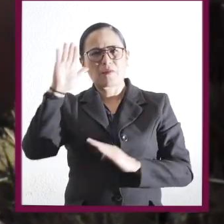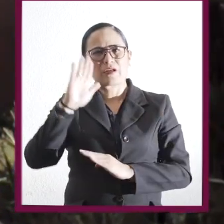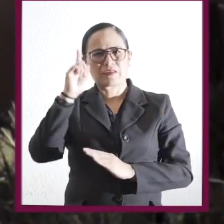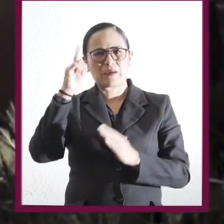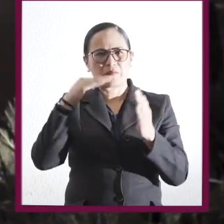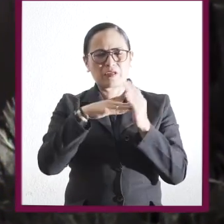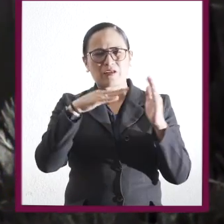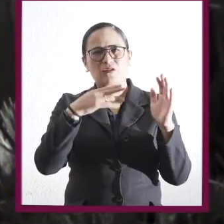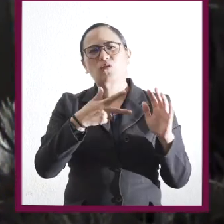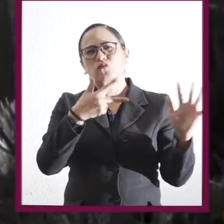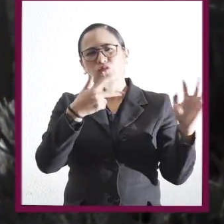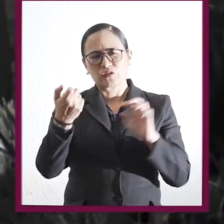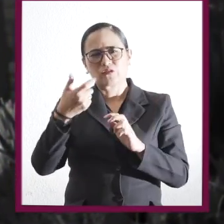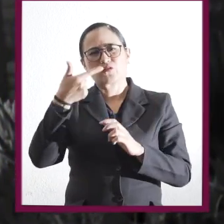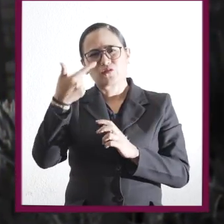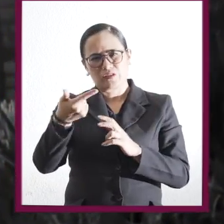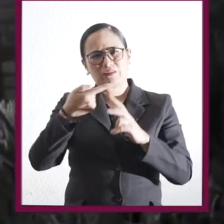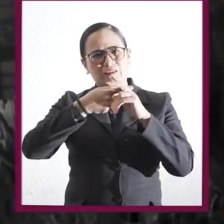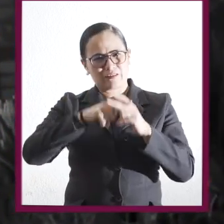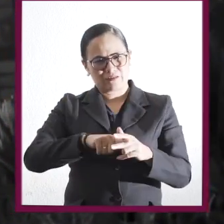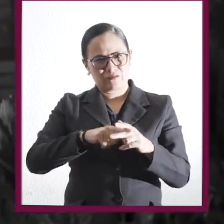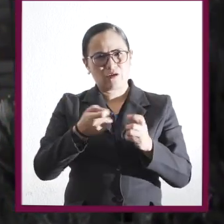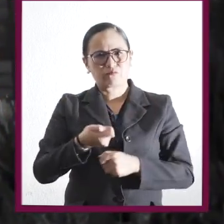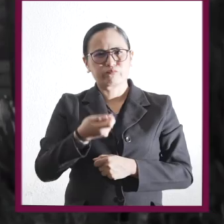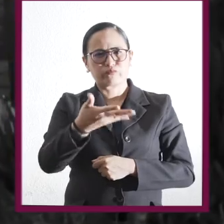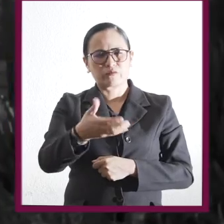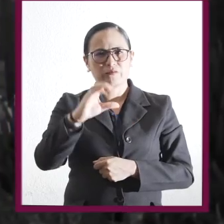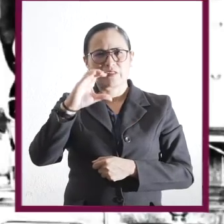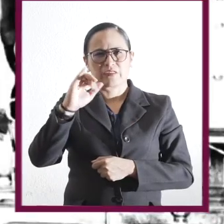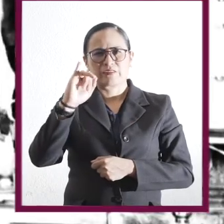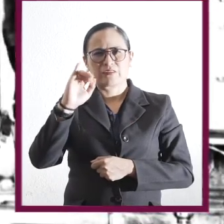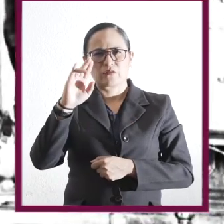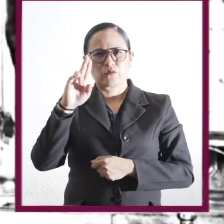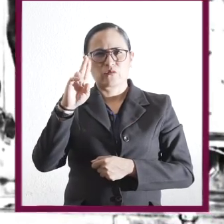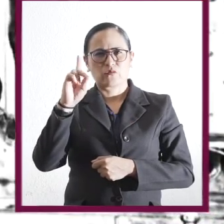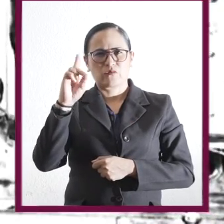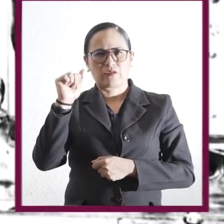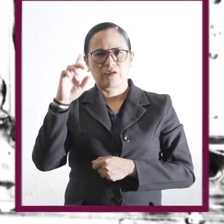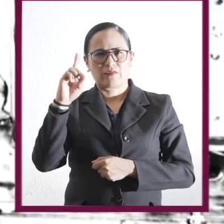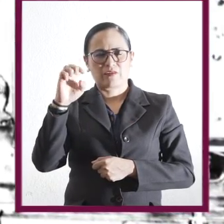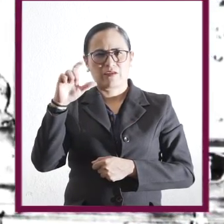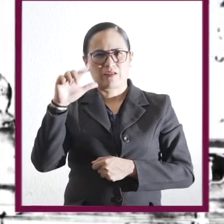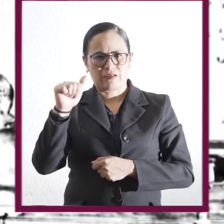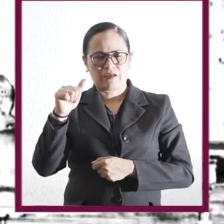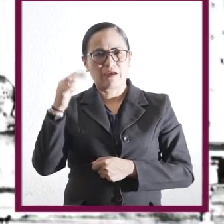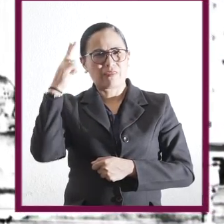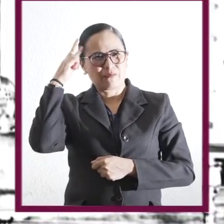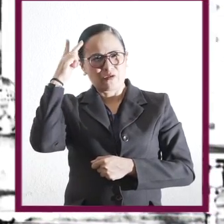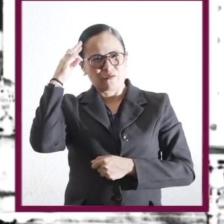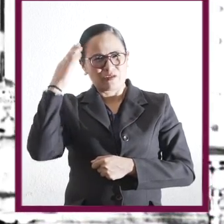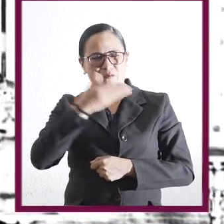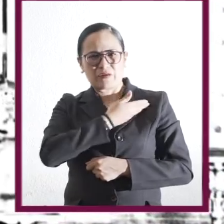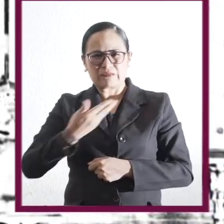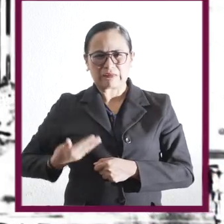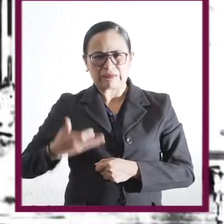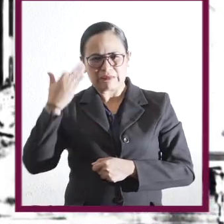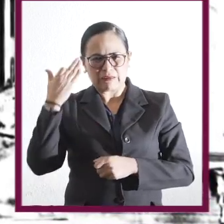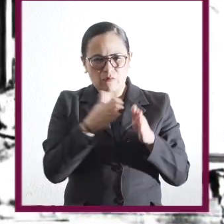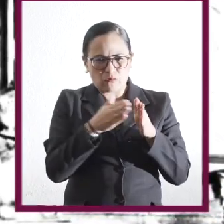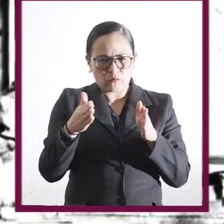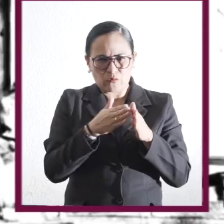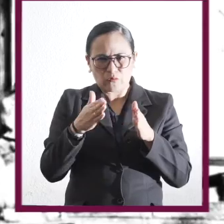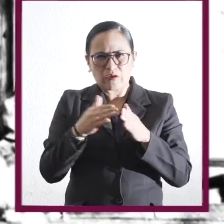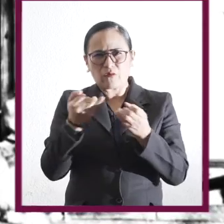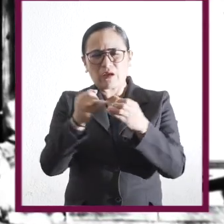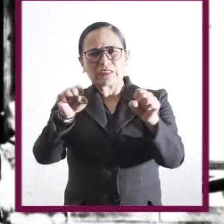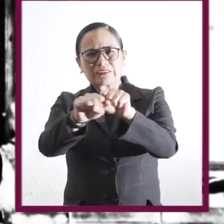de 1807 y fue bautizado como la Ciudadela. En la última etapa del Porfiriato, los salones se adaptaron